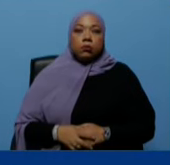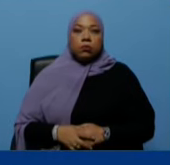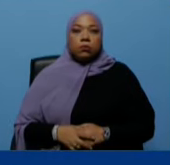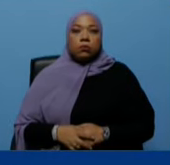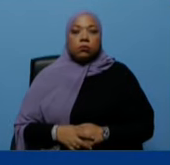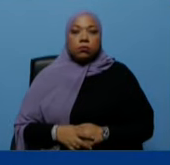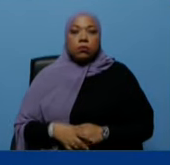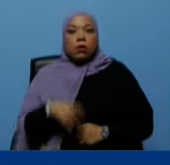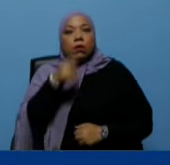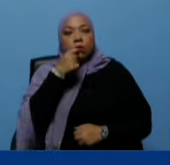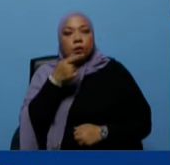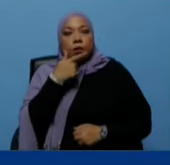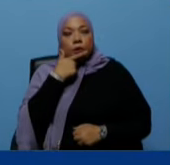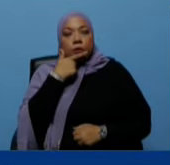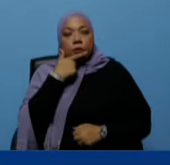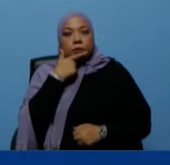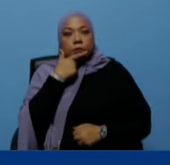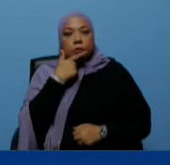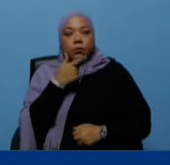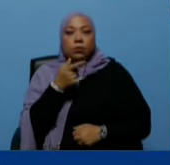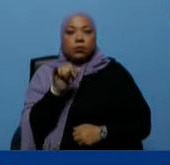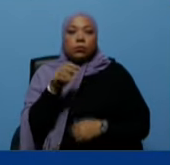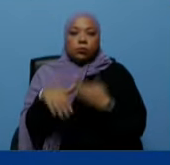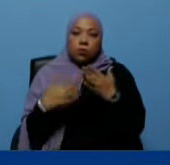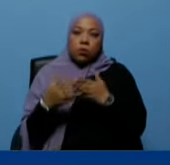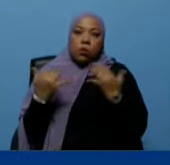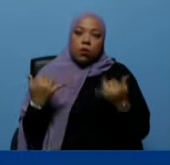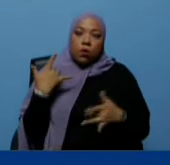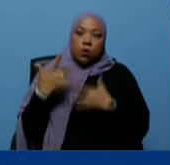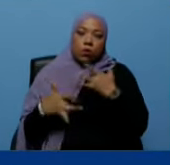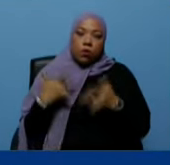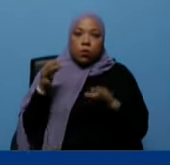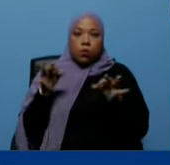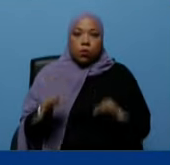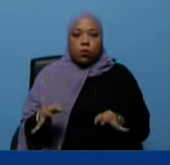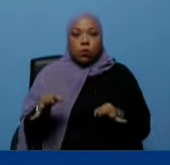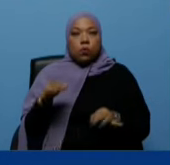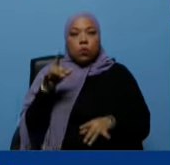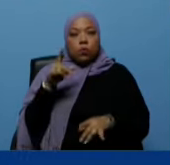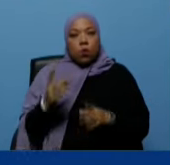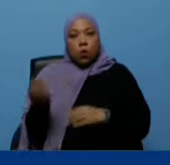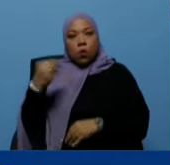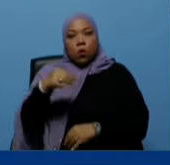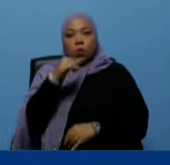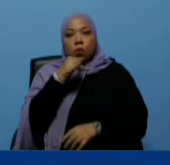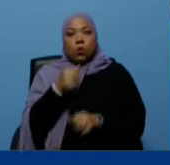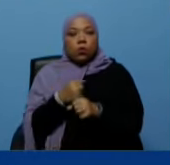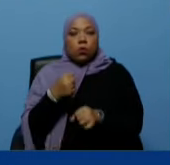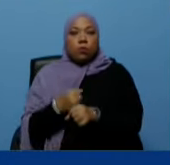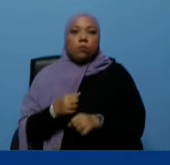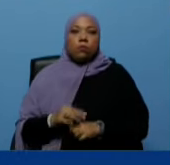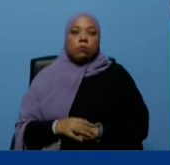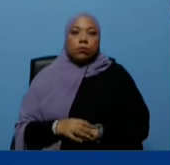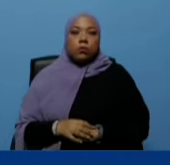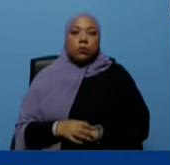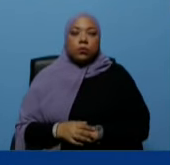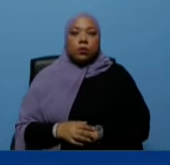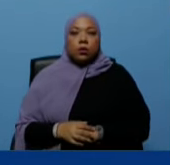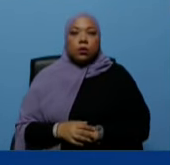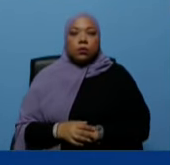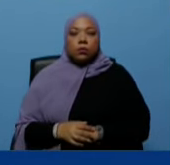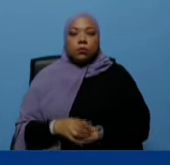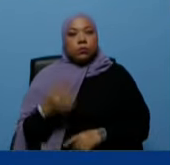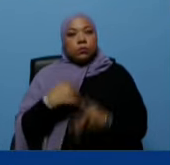Es una belleza. Tenemos que hacerlo en una escala superior. Vamos recuperando